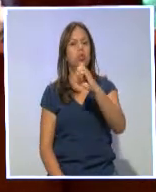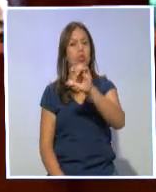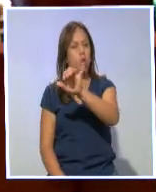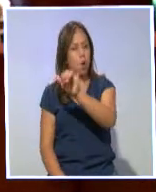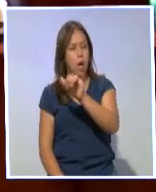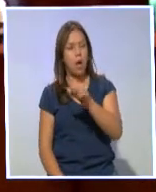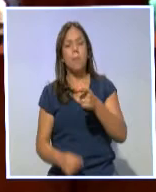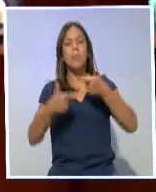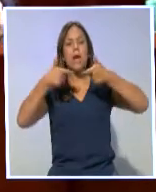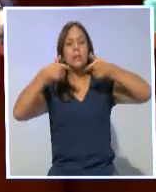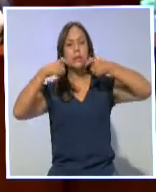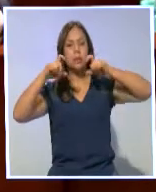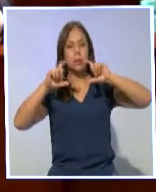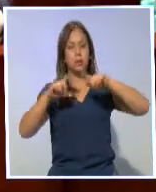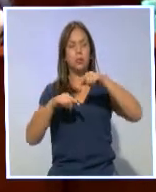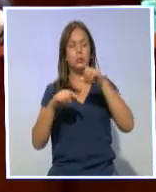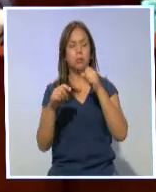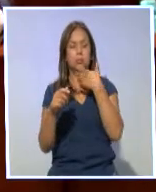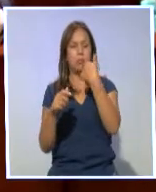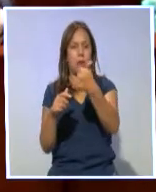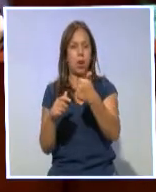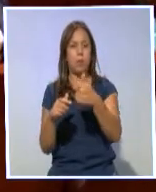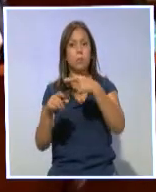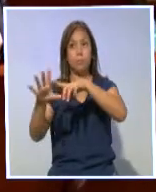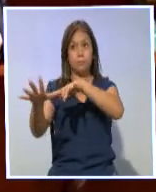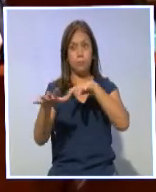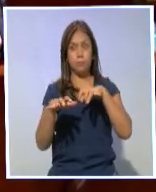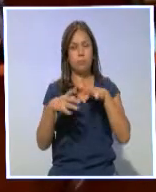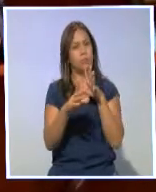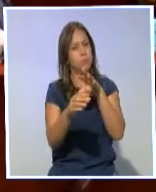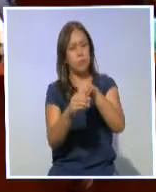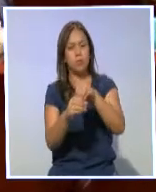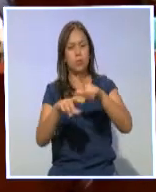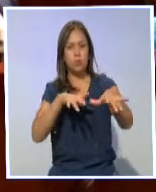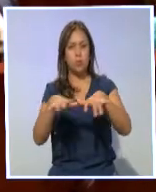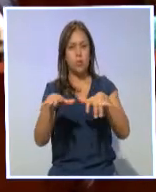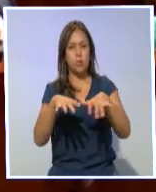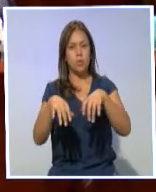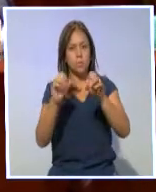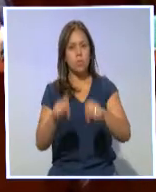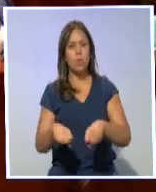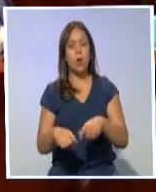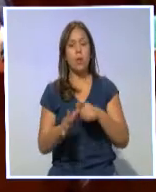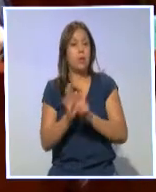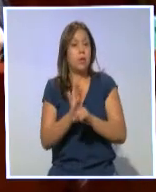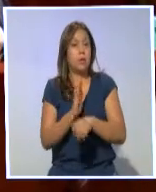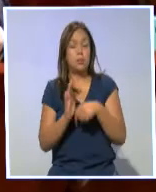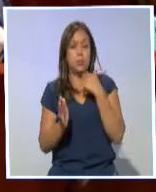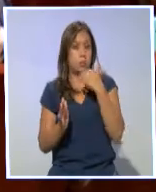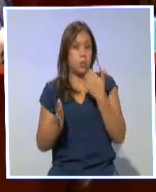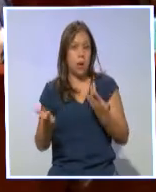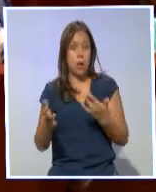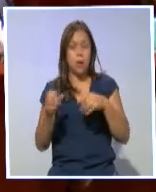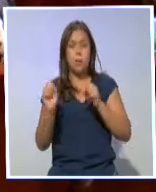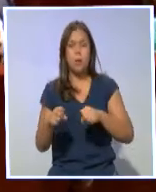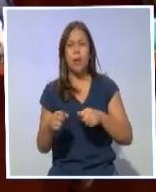La titular de esta cartera de Estado solicitó de los agricultores una participación activa para denunciar de manera formal